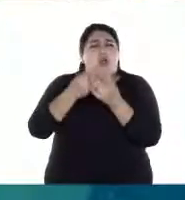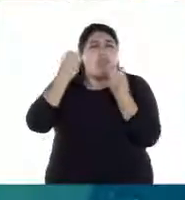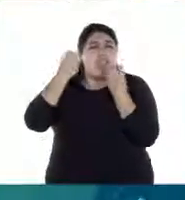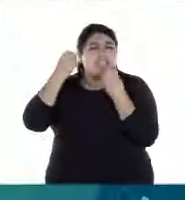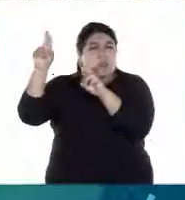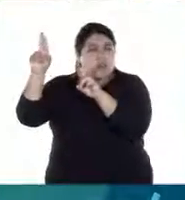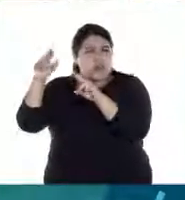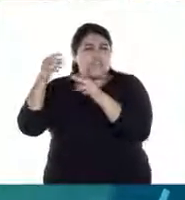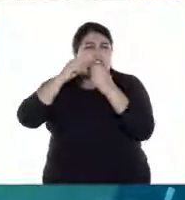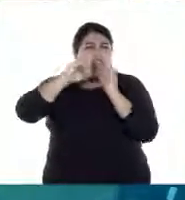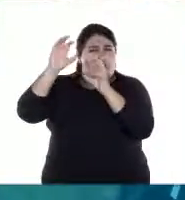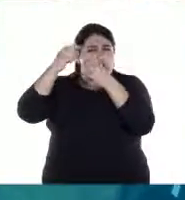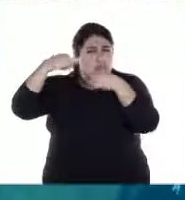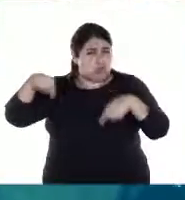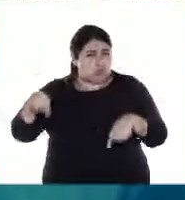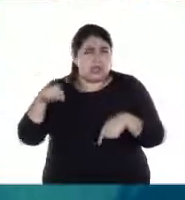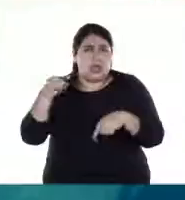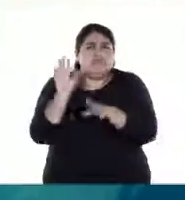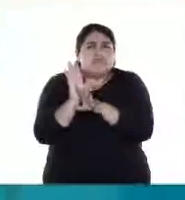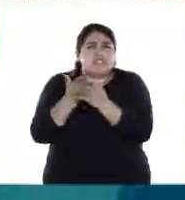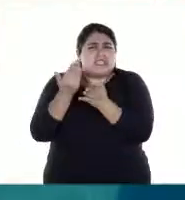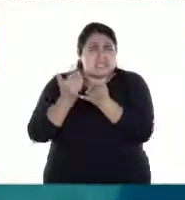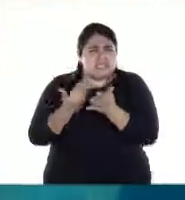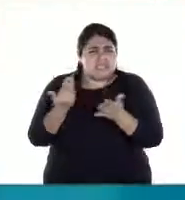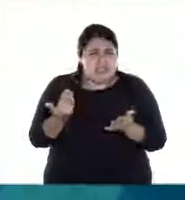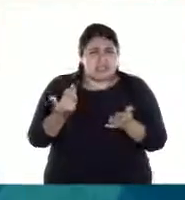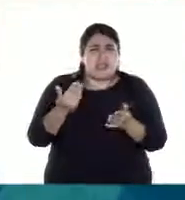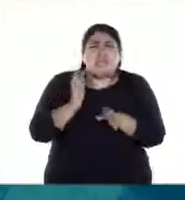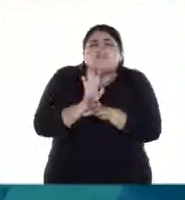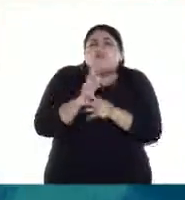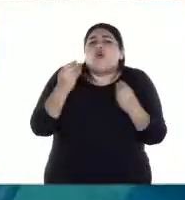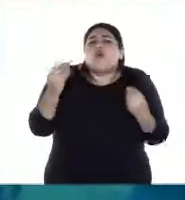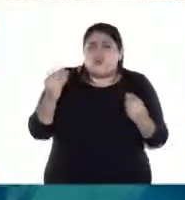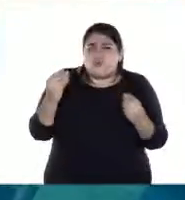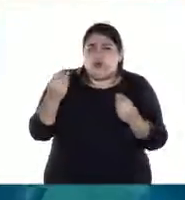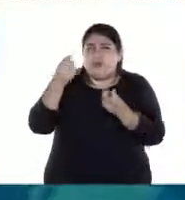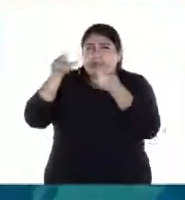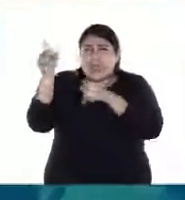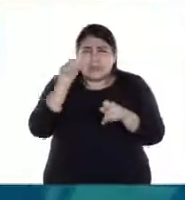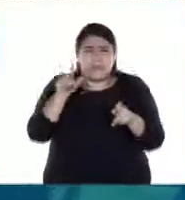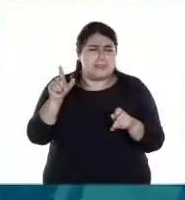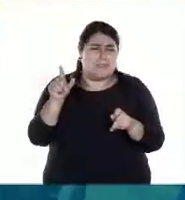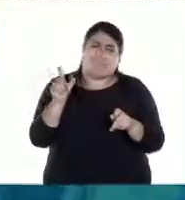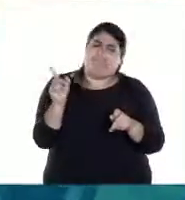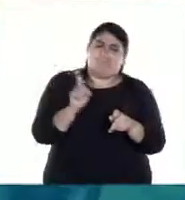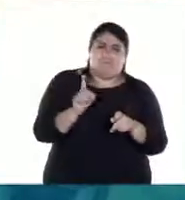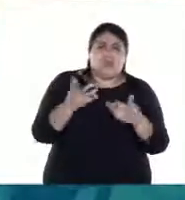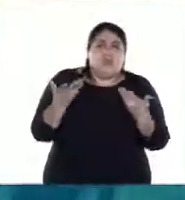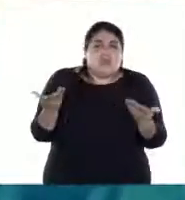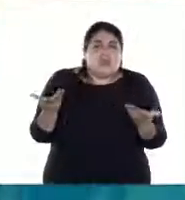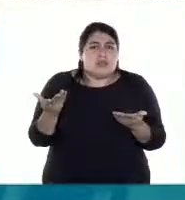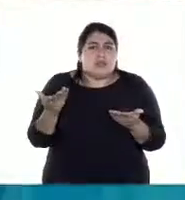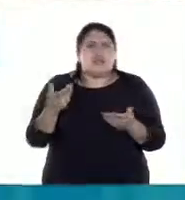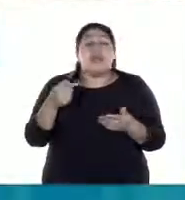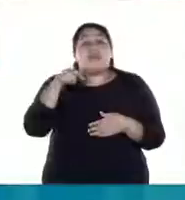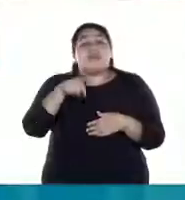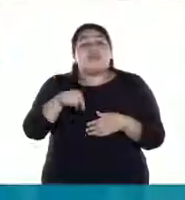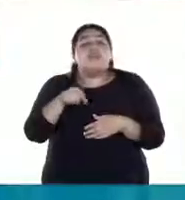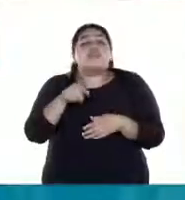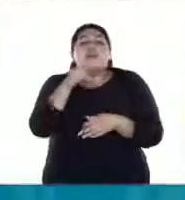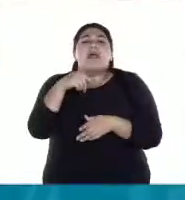impuestos de cualquier naturaleza. La verdad que es un negocio redondo para los que especulan con la vida de millones. Y además, como si esto fuera